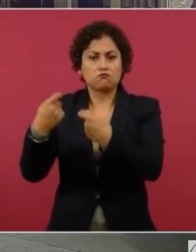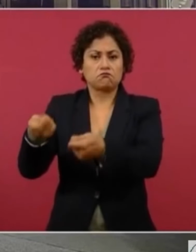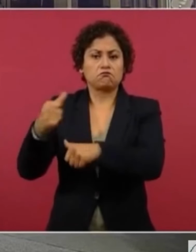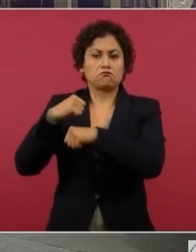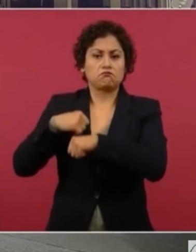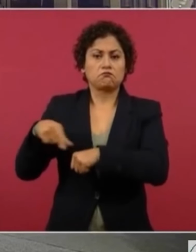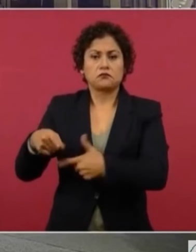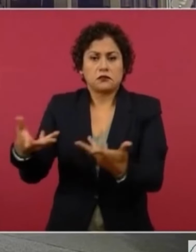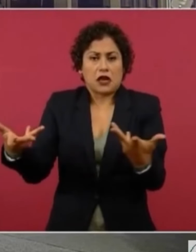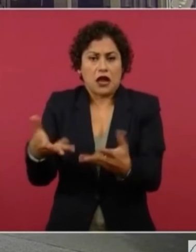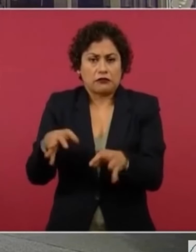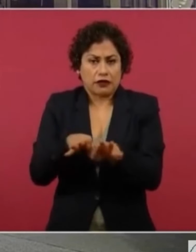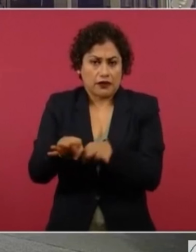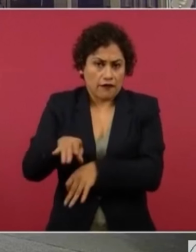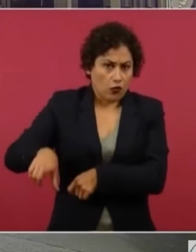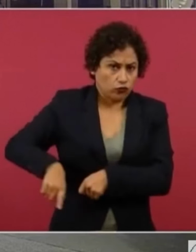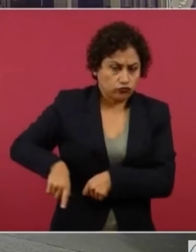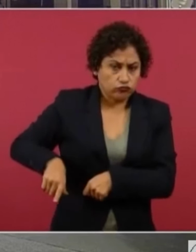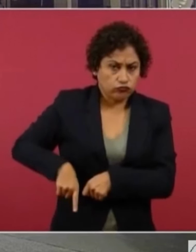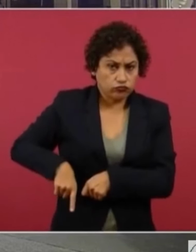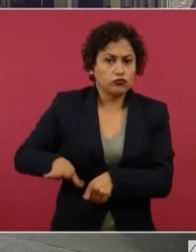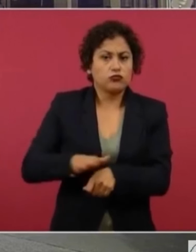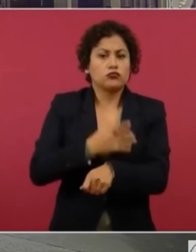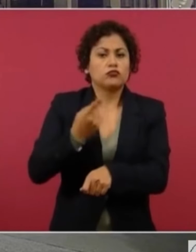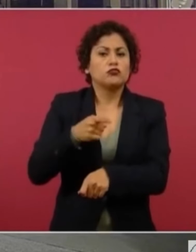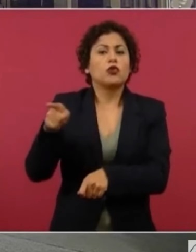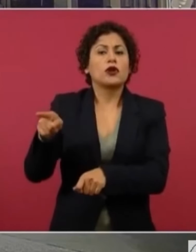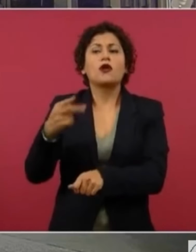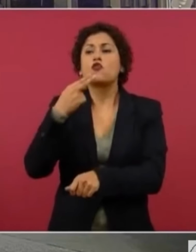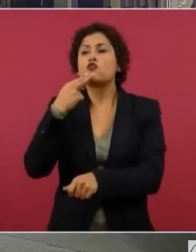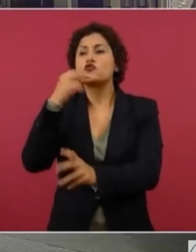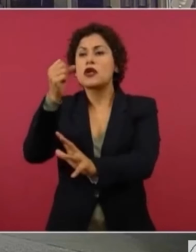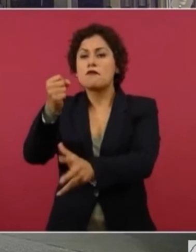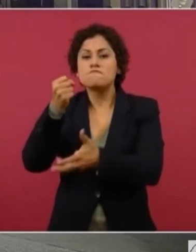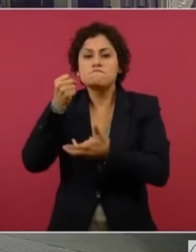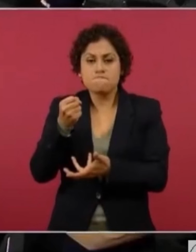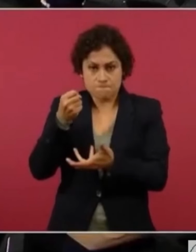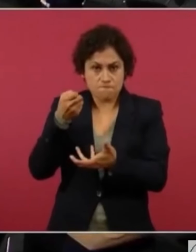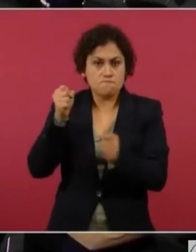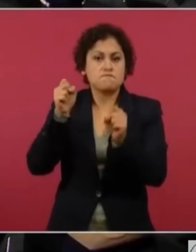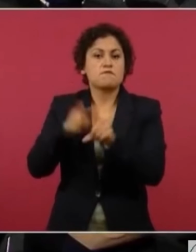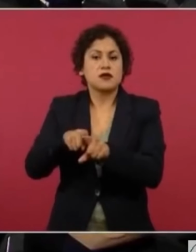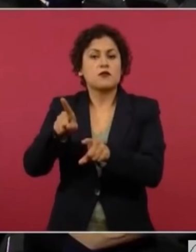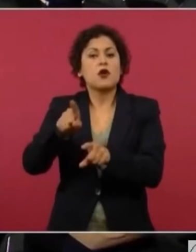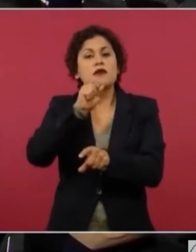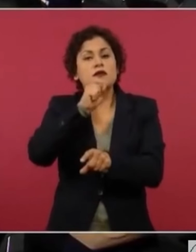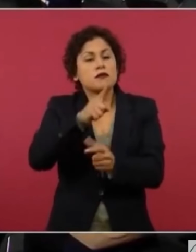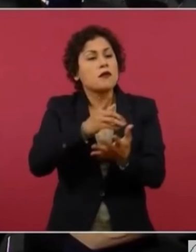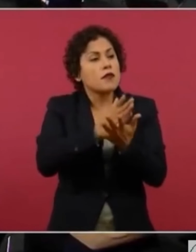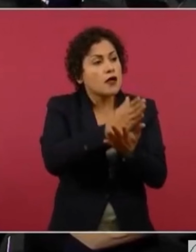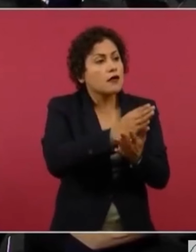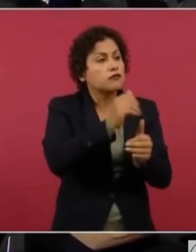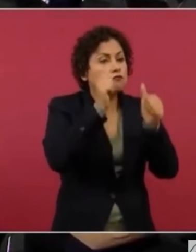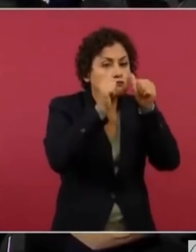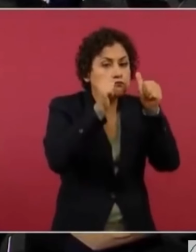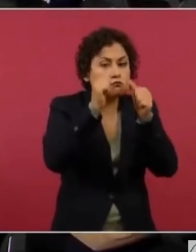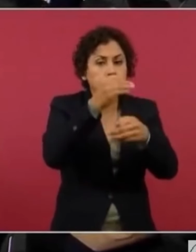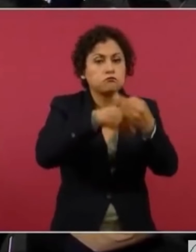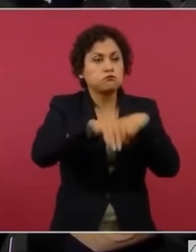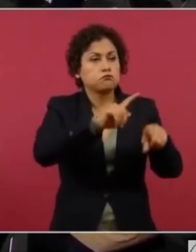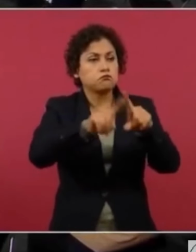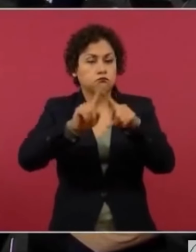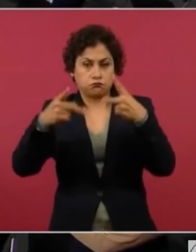realizan funciones públicas, porque determinan el uso de recursos públicos e inciden en la vida pública de la población. Mediante sus